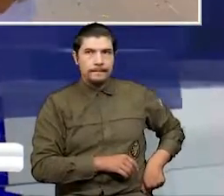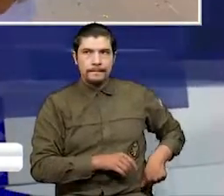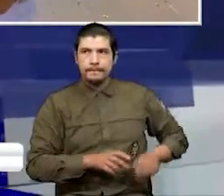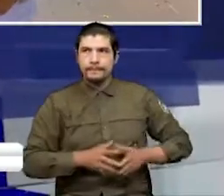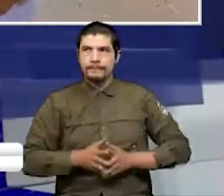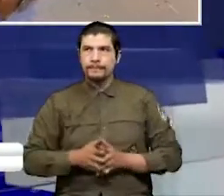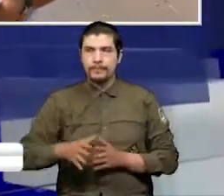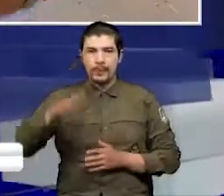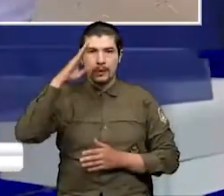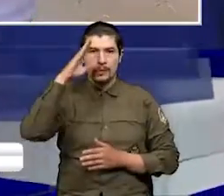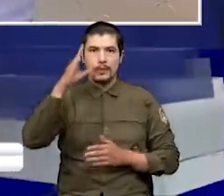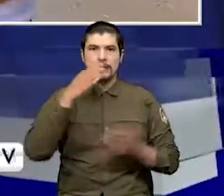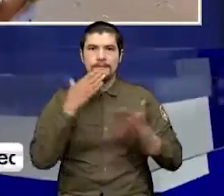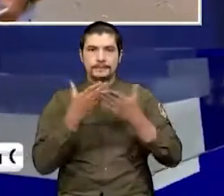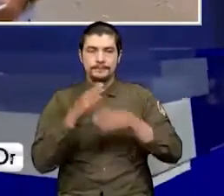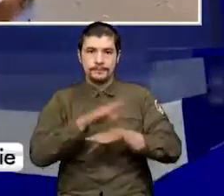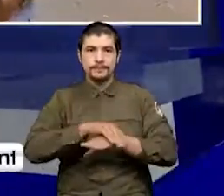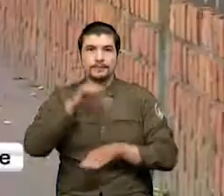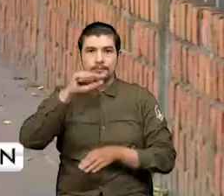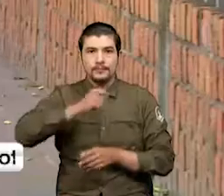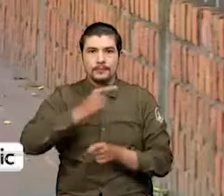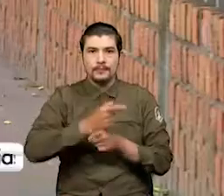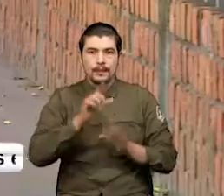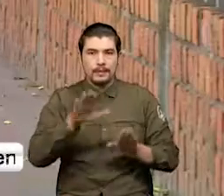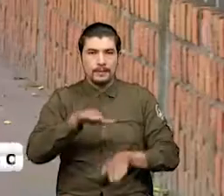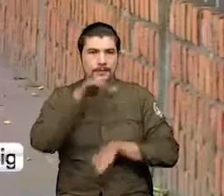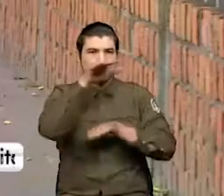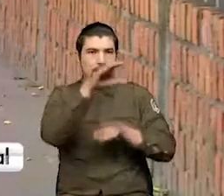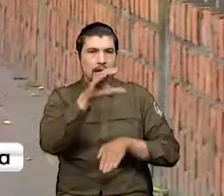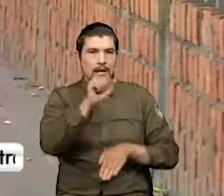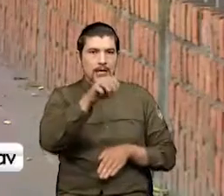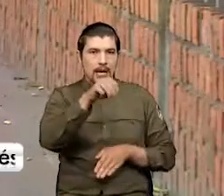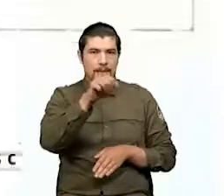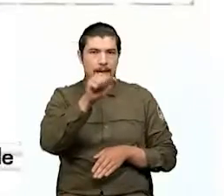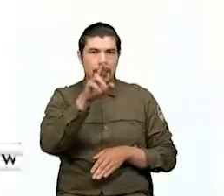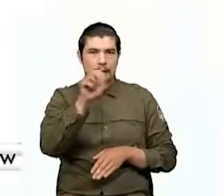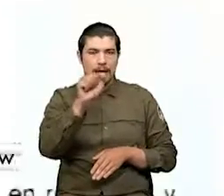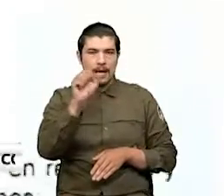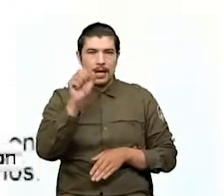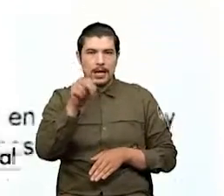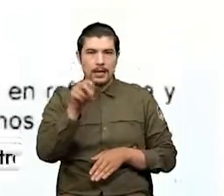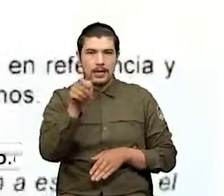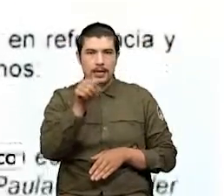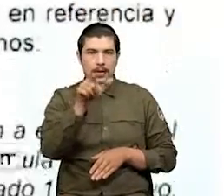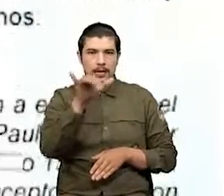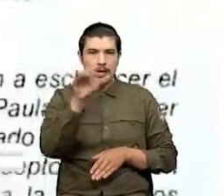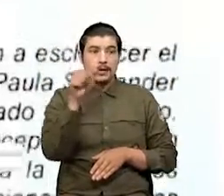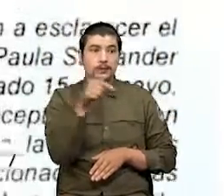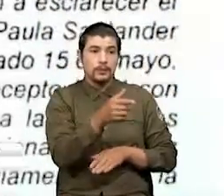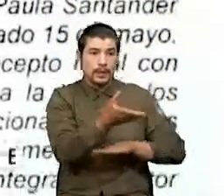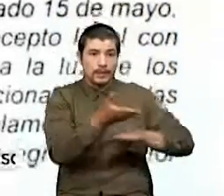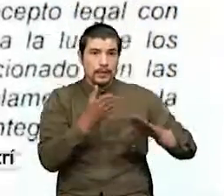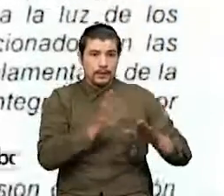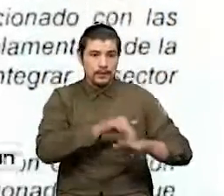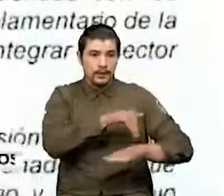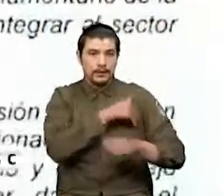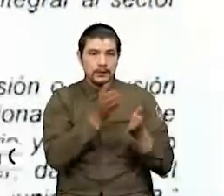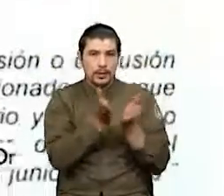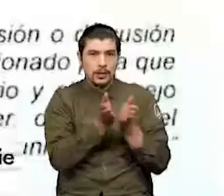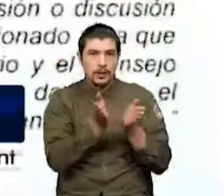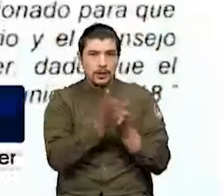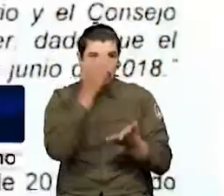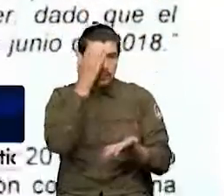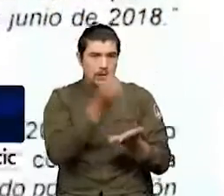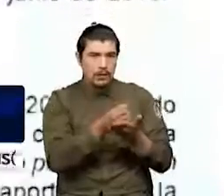hola muy buenas tardes pues la representante a la cámara angélica lozano pidió al ministerio de educación un pronunciamiento legal